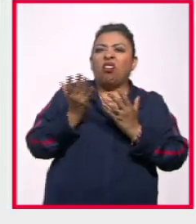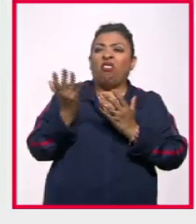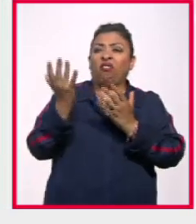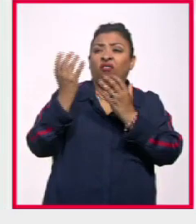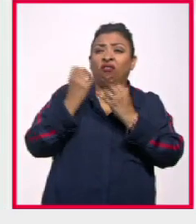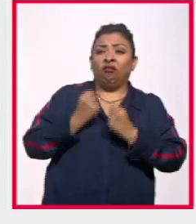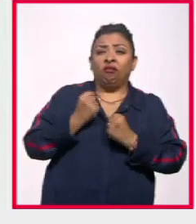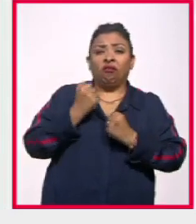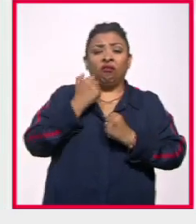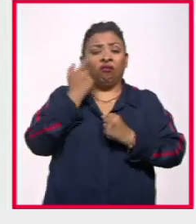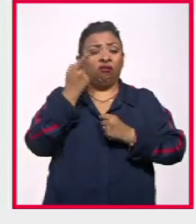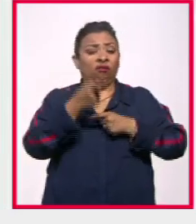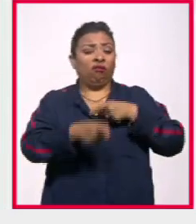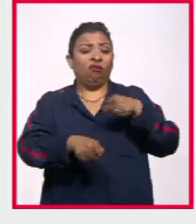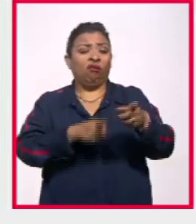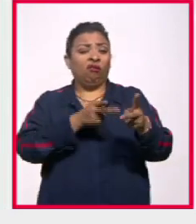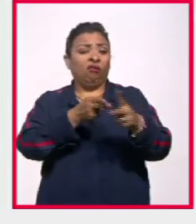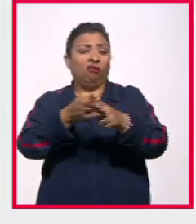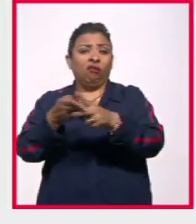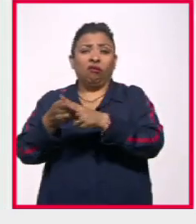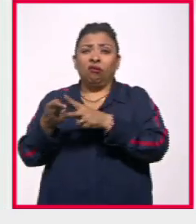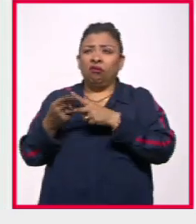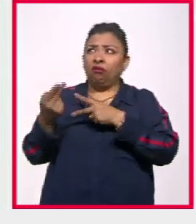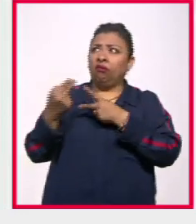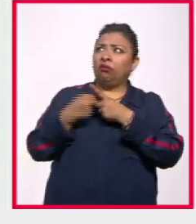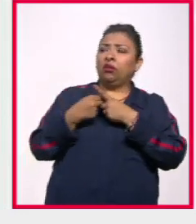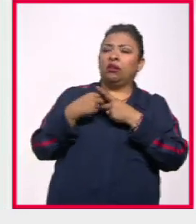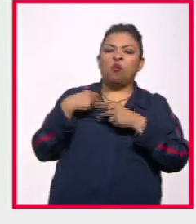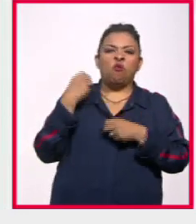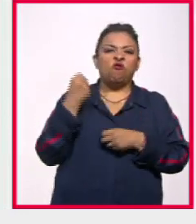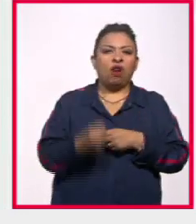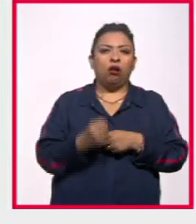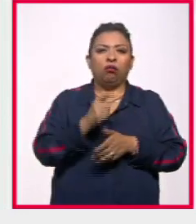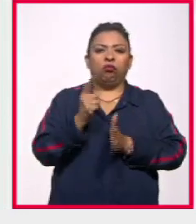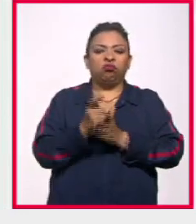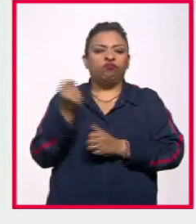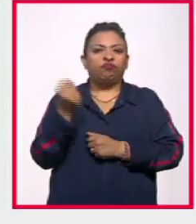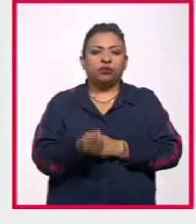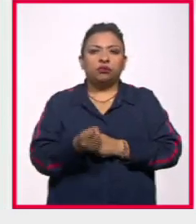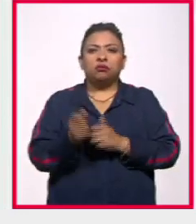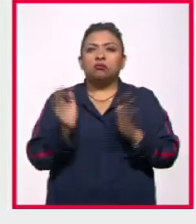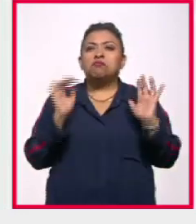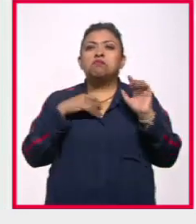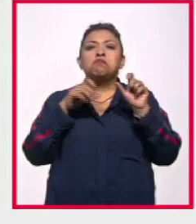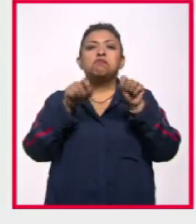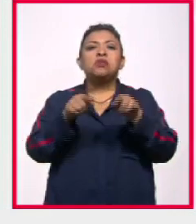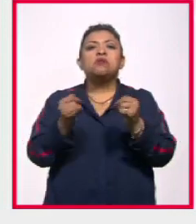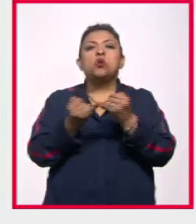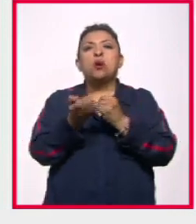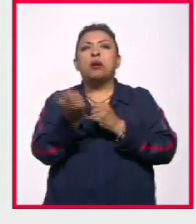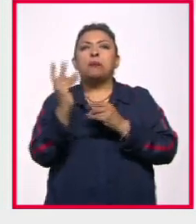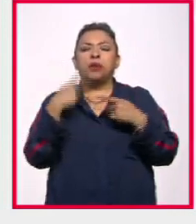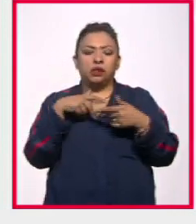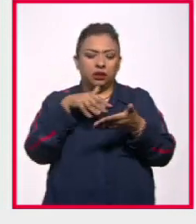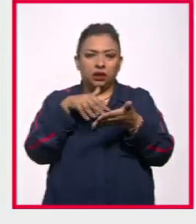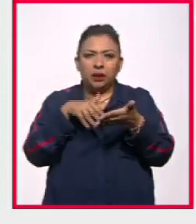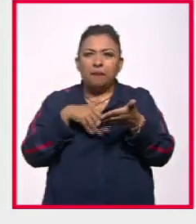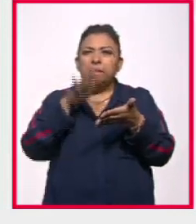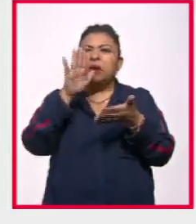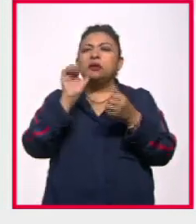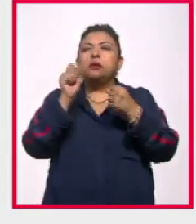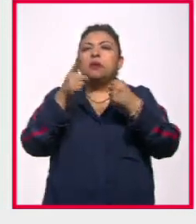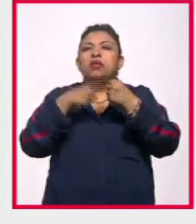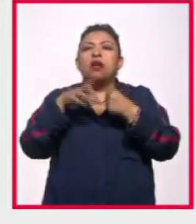a subyugar y a masacrar y a imponer su ley. Pero al mismo tiempo, como te digo, la gente lo leía como una